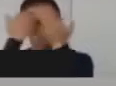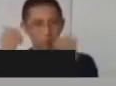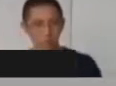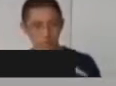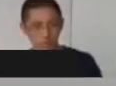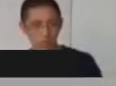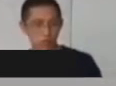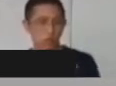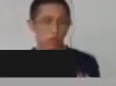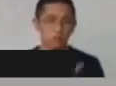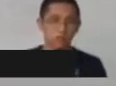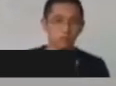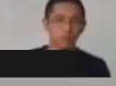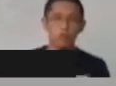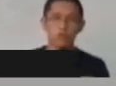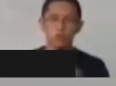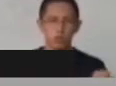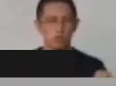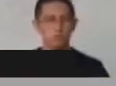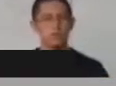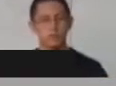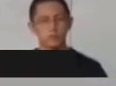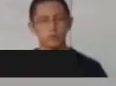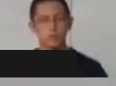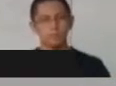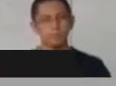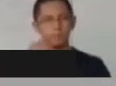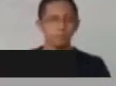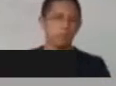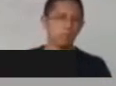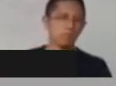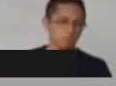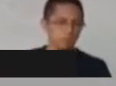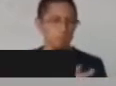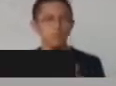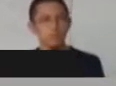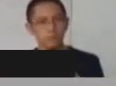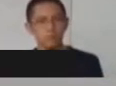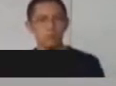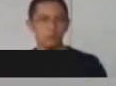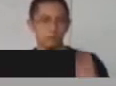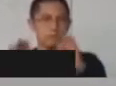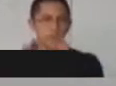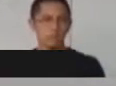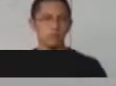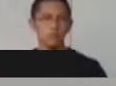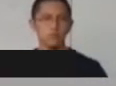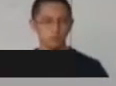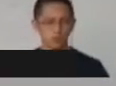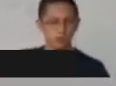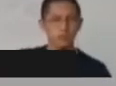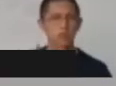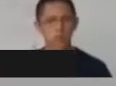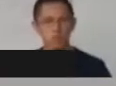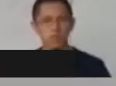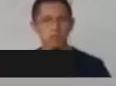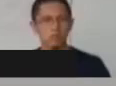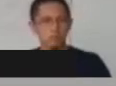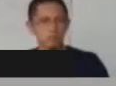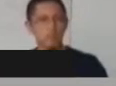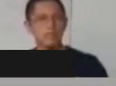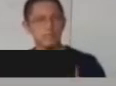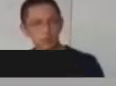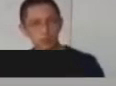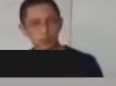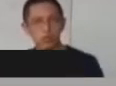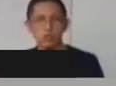ninguna vacuna. Así que bueno, es el momento de poder hacerlo, de tomar esta situación en